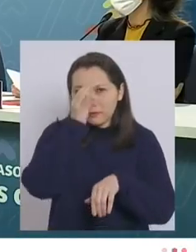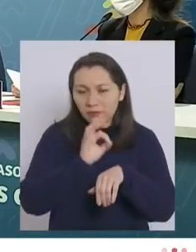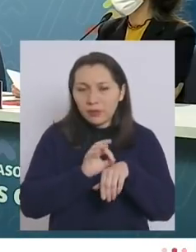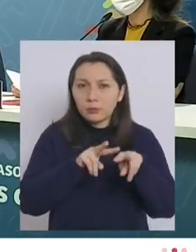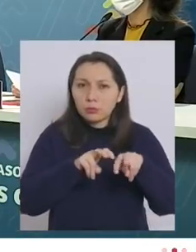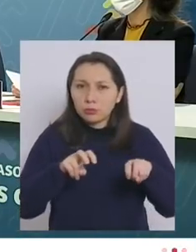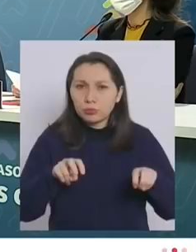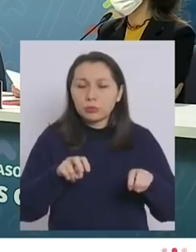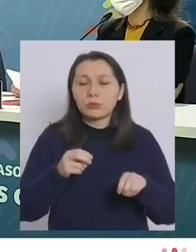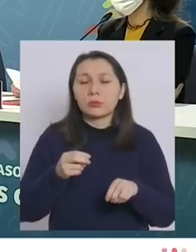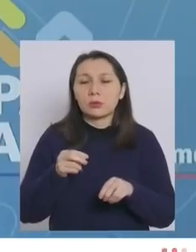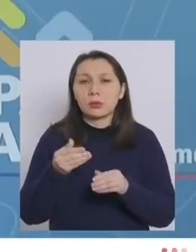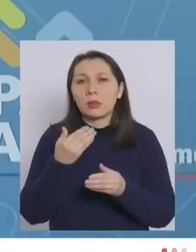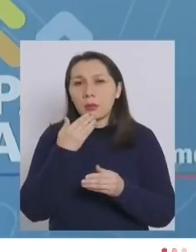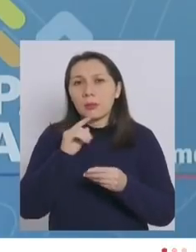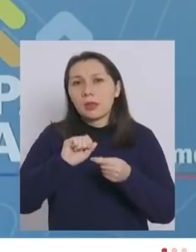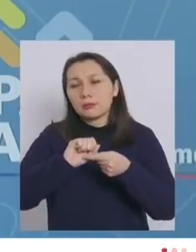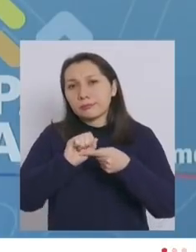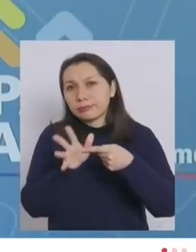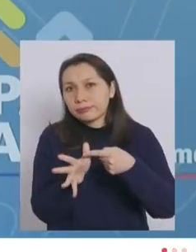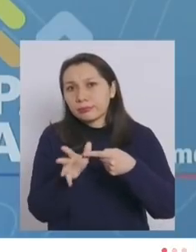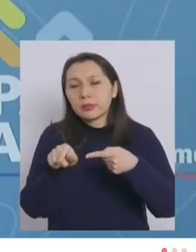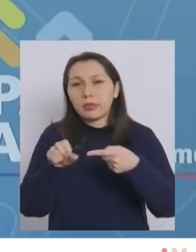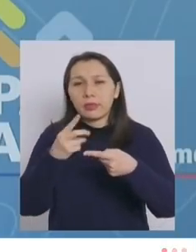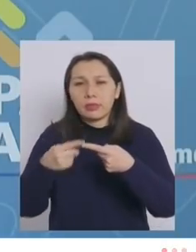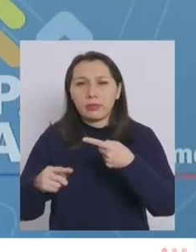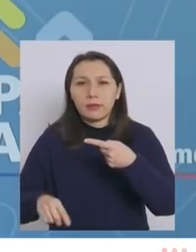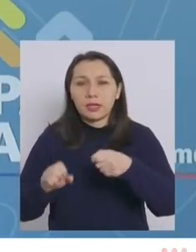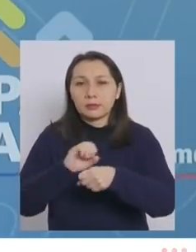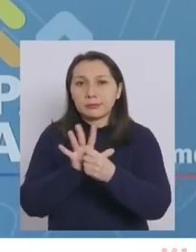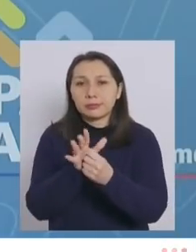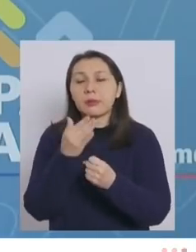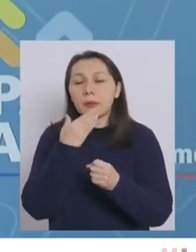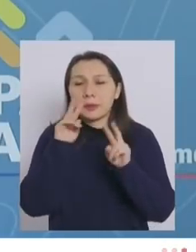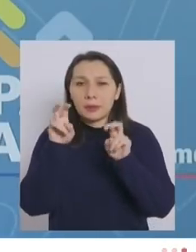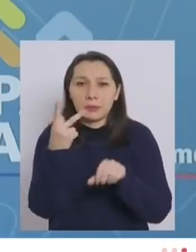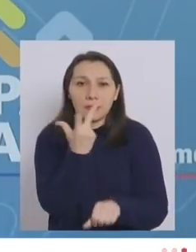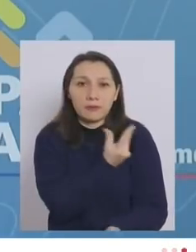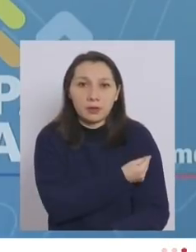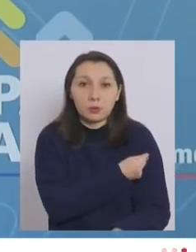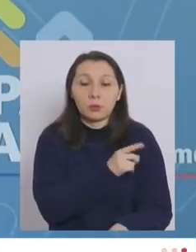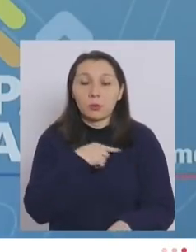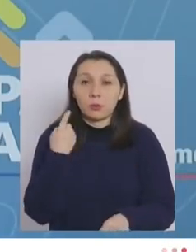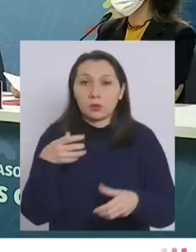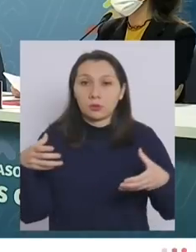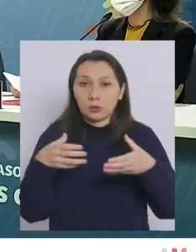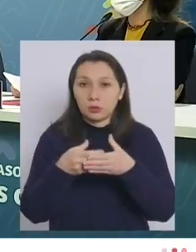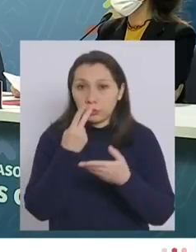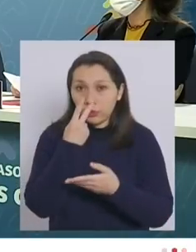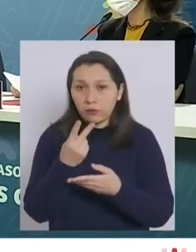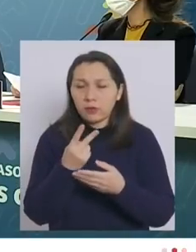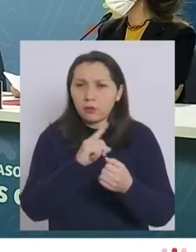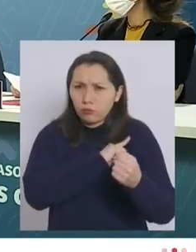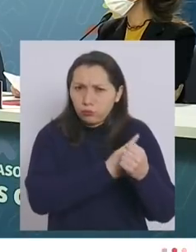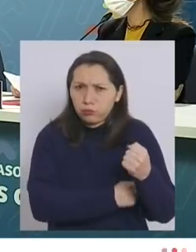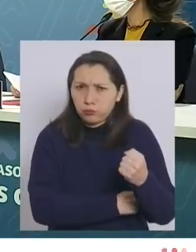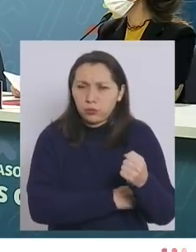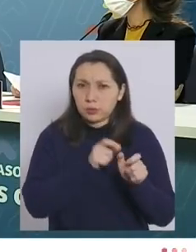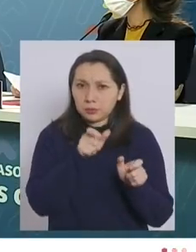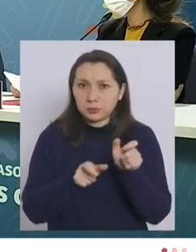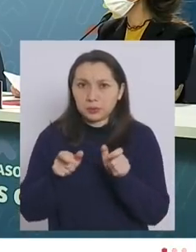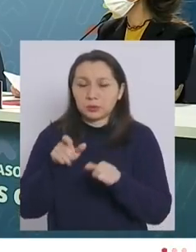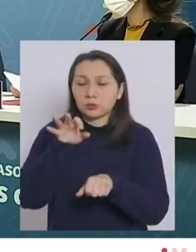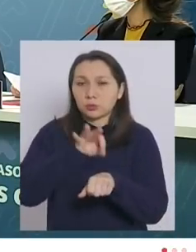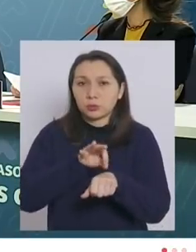epidemiología y variantes, vacunas, etcétera. Nuestro equipo, como ustedes ven, es muy poderoso.